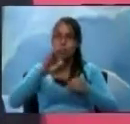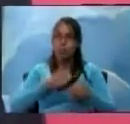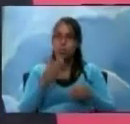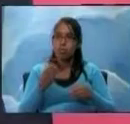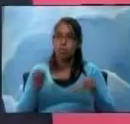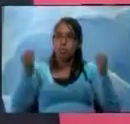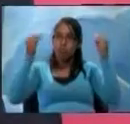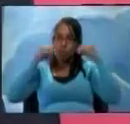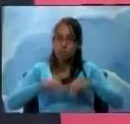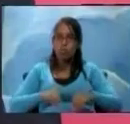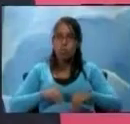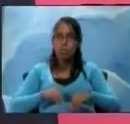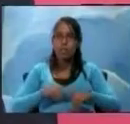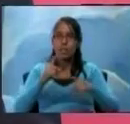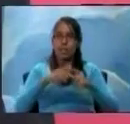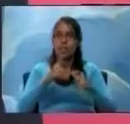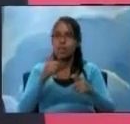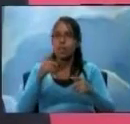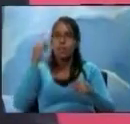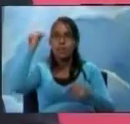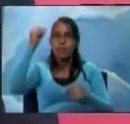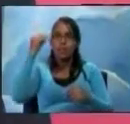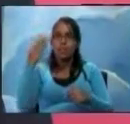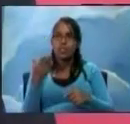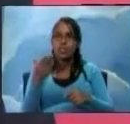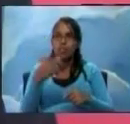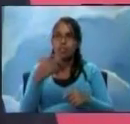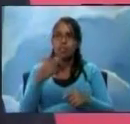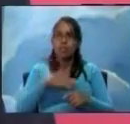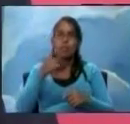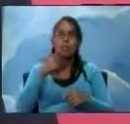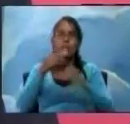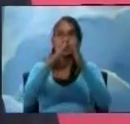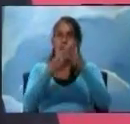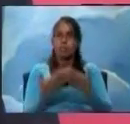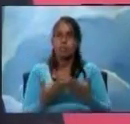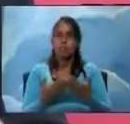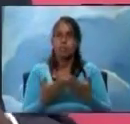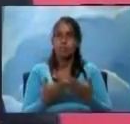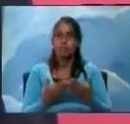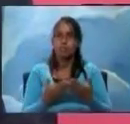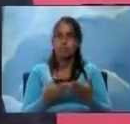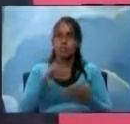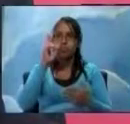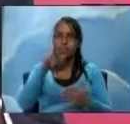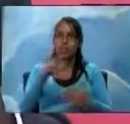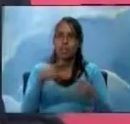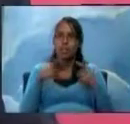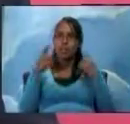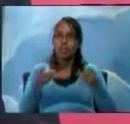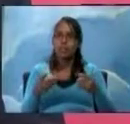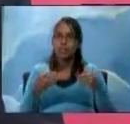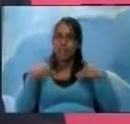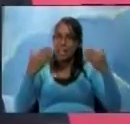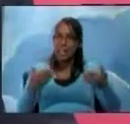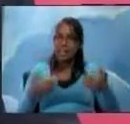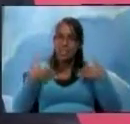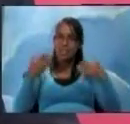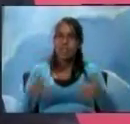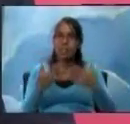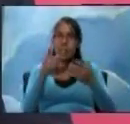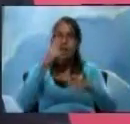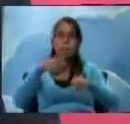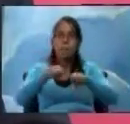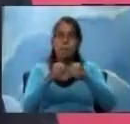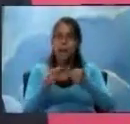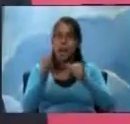pueda consumir, pensando en lo que me dice la Biblia. Nunca debo de cansar de echar mi pan